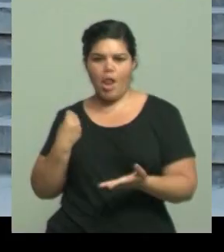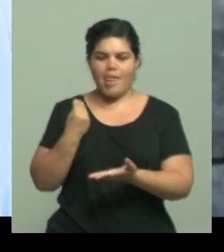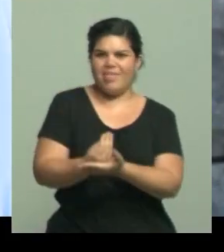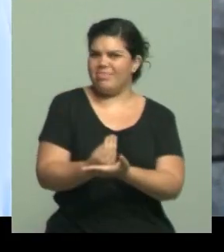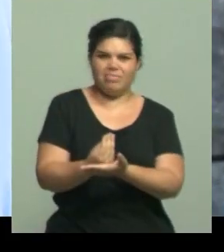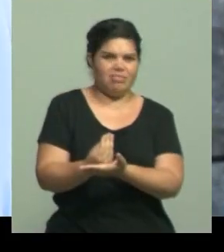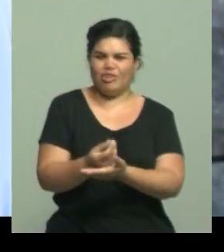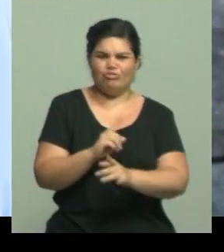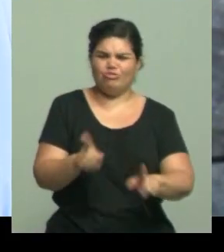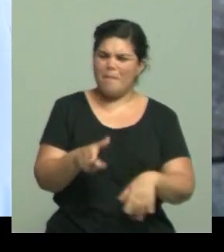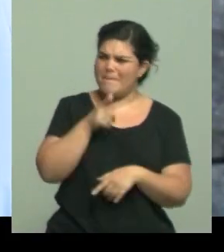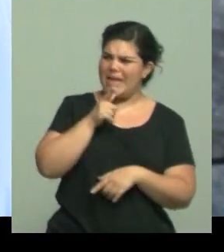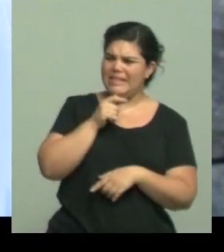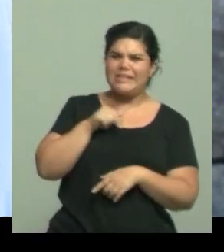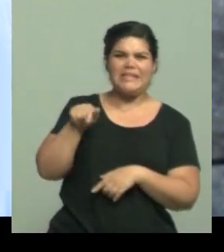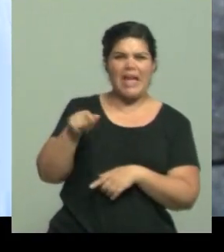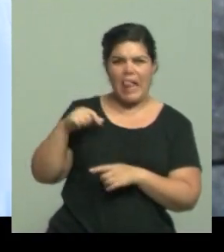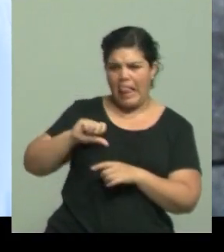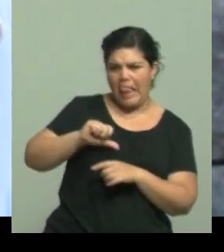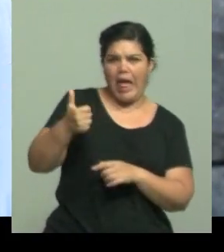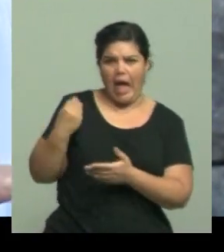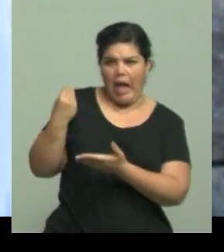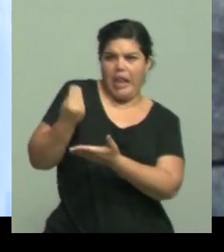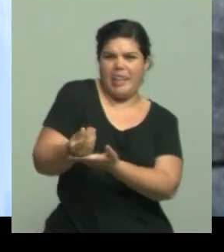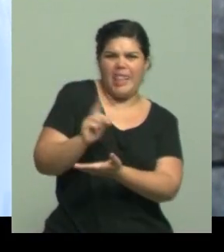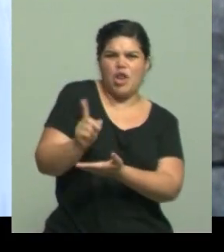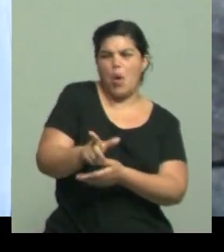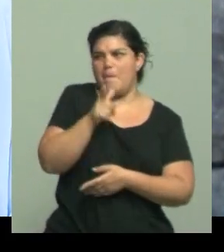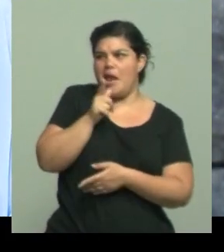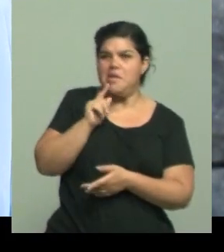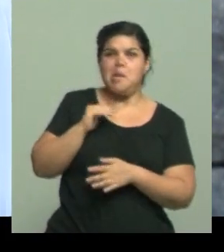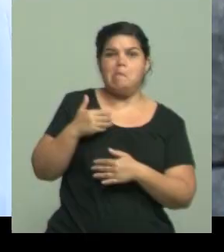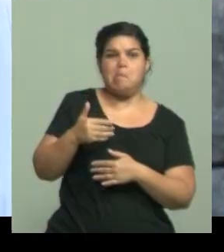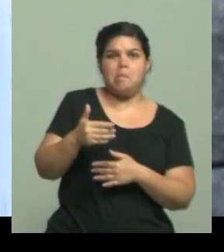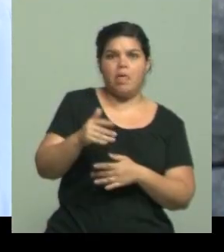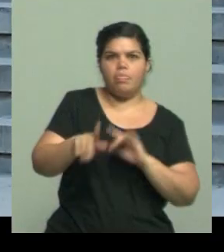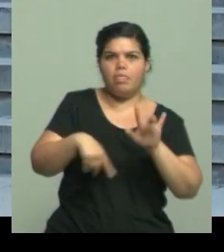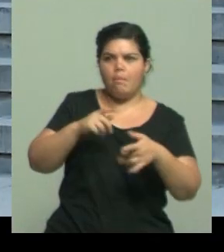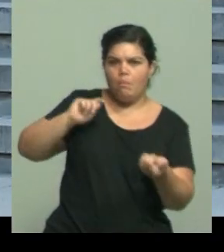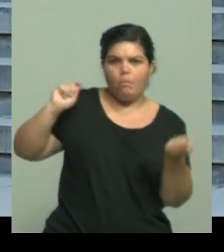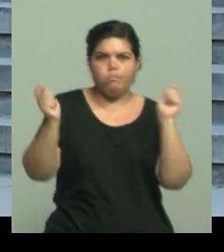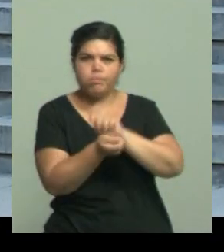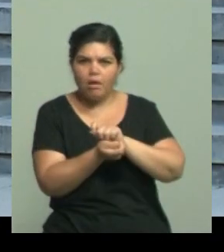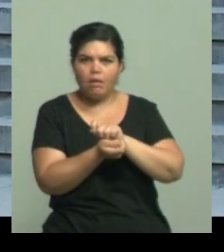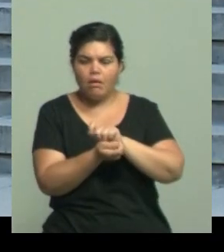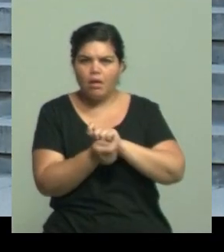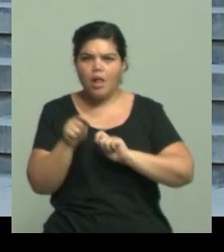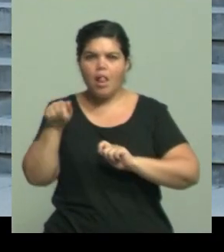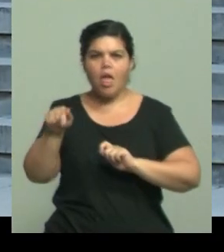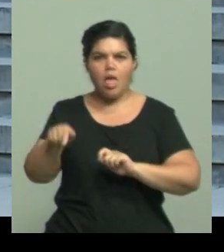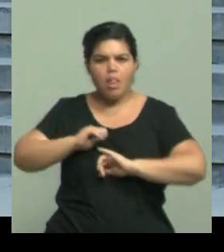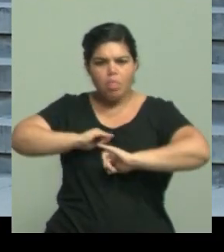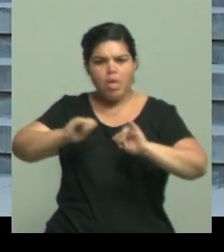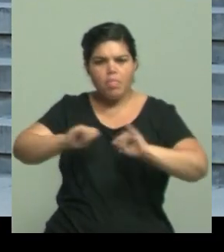porque su poder en la comunicación surge en los medios, en las redes sociales, perdón. Y después se cambió la mirada.